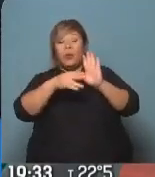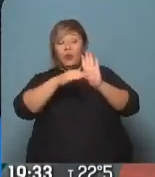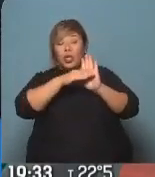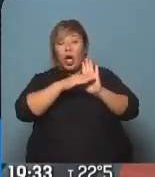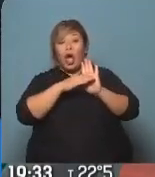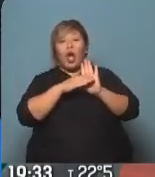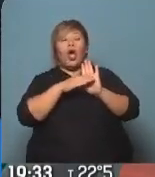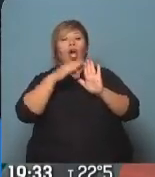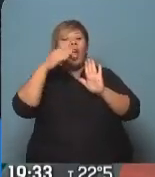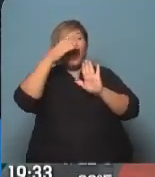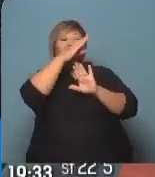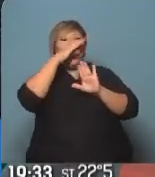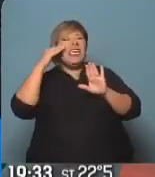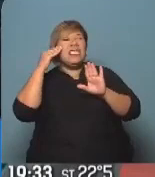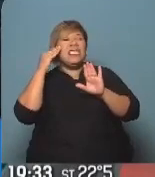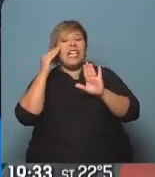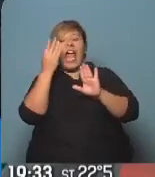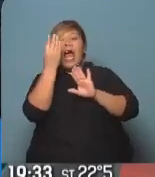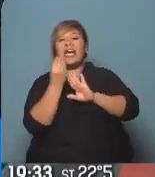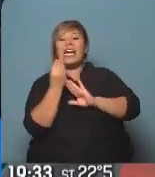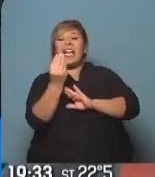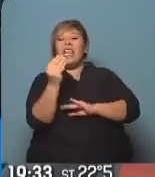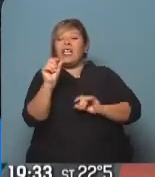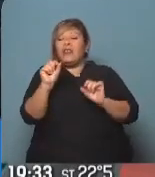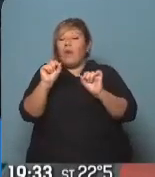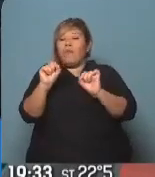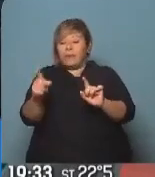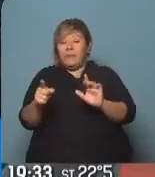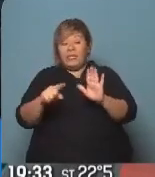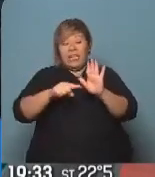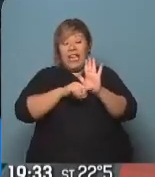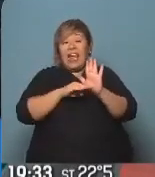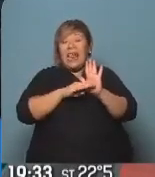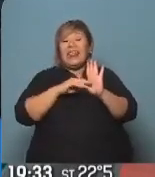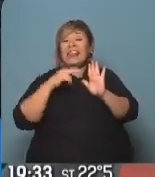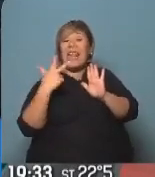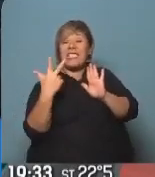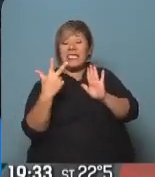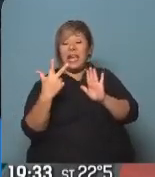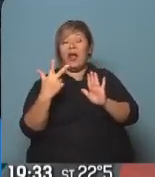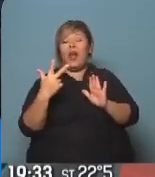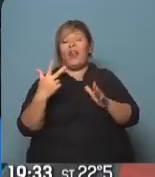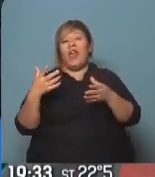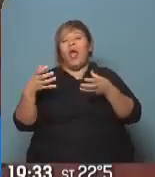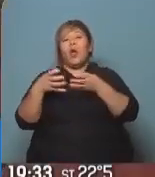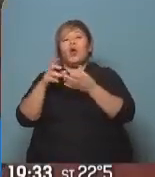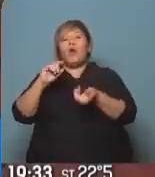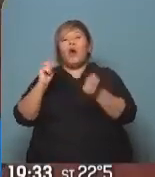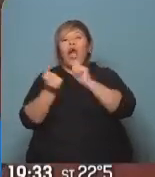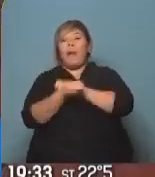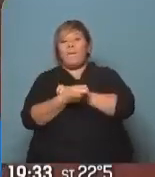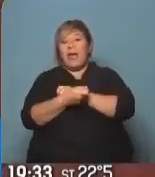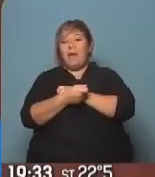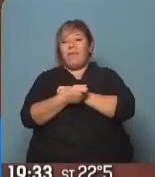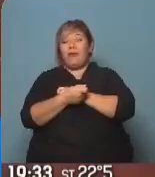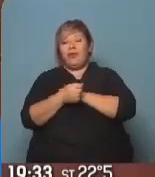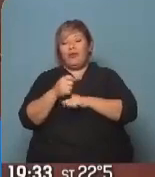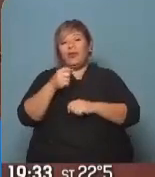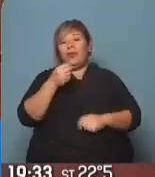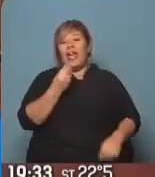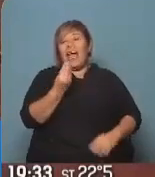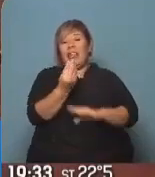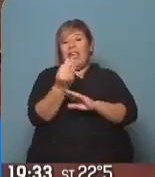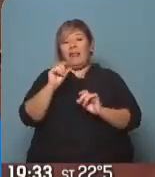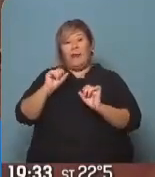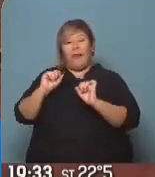alguna manera, digamos, lo que se escuchaba hoy a la mañana era hablar con esos términos y diciendo que en realidad lo que primó ahí es la elección de